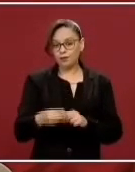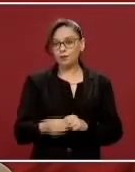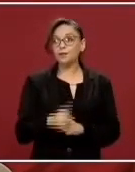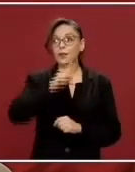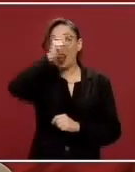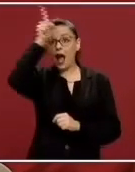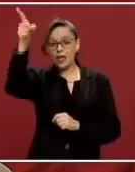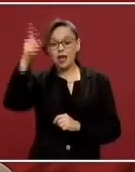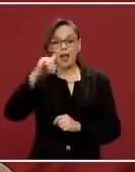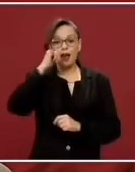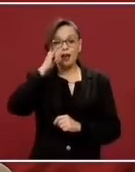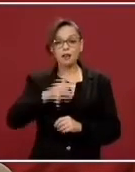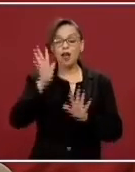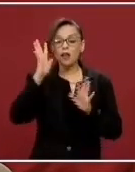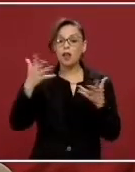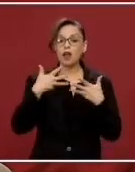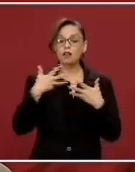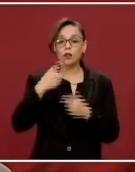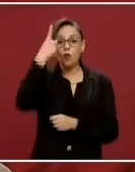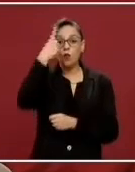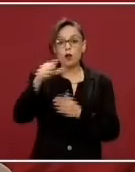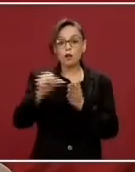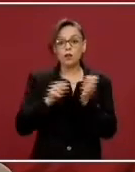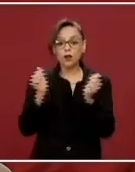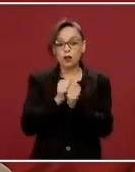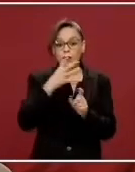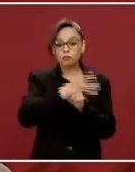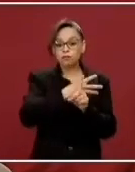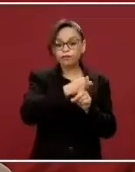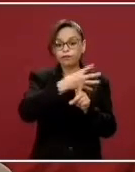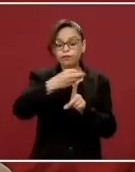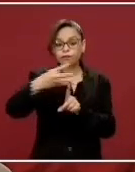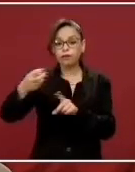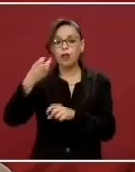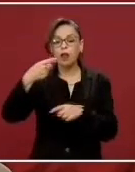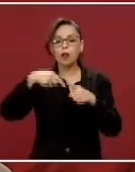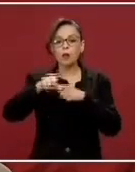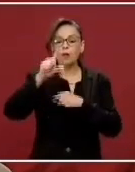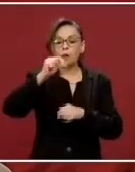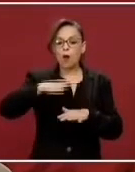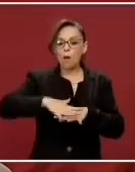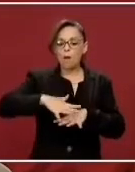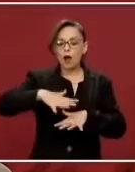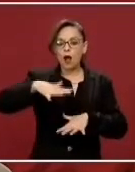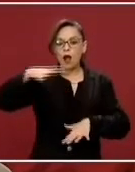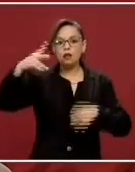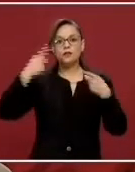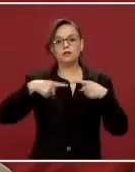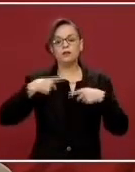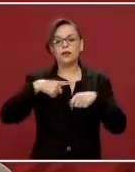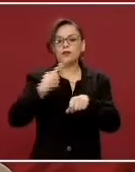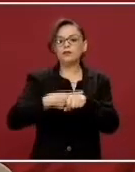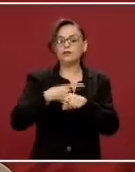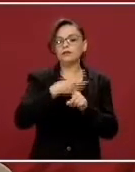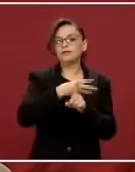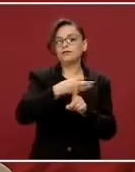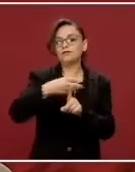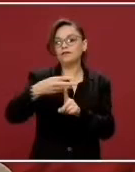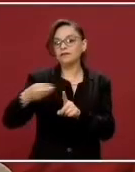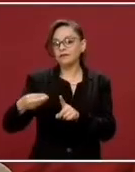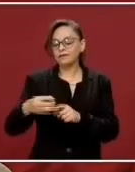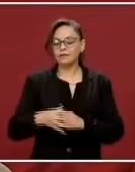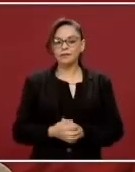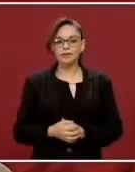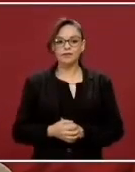la epidemia, empezó a aumentar el número de casos diarios. Y ahora tenía un día